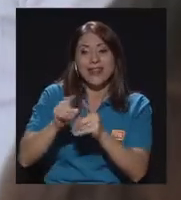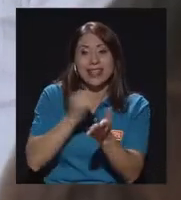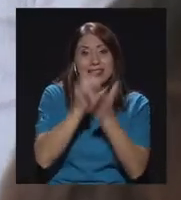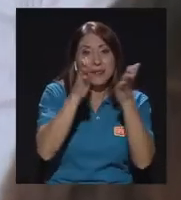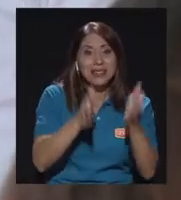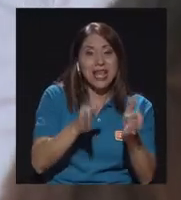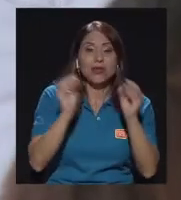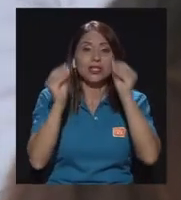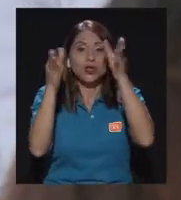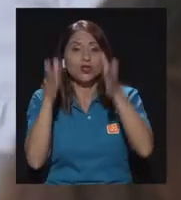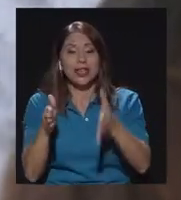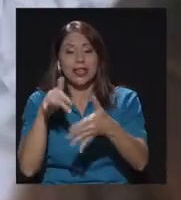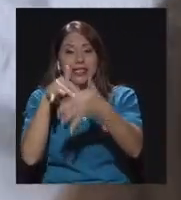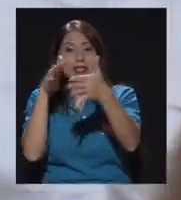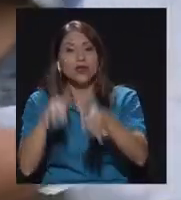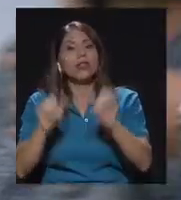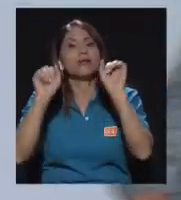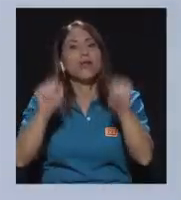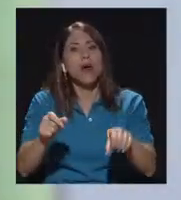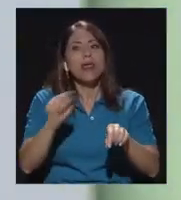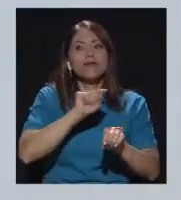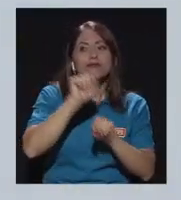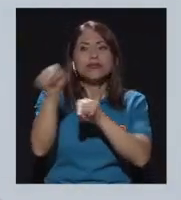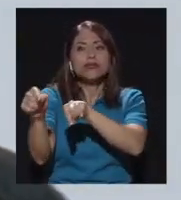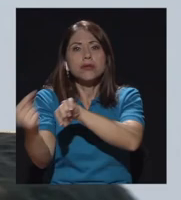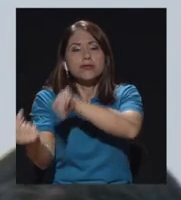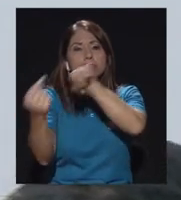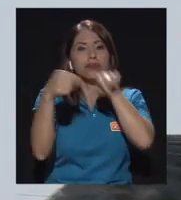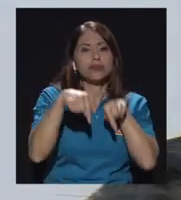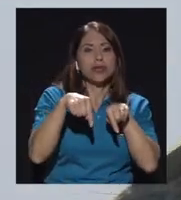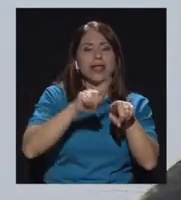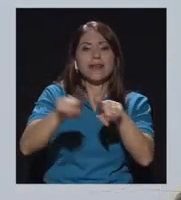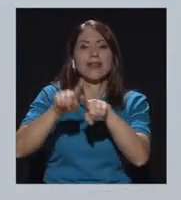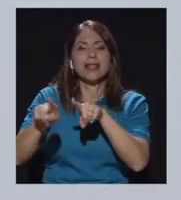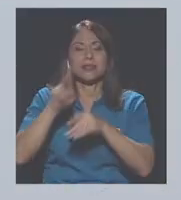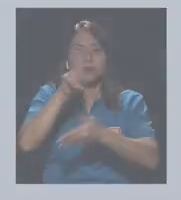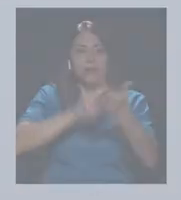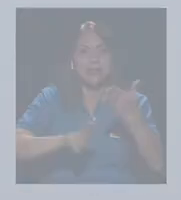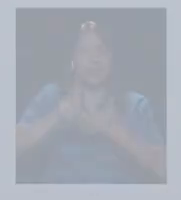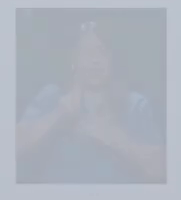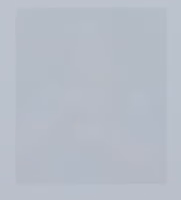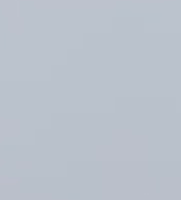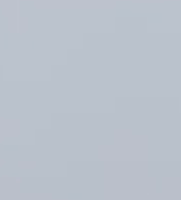docentes y estudiantes entre universidades e instituciones de educación superior.